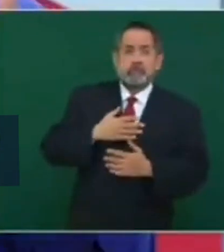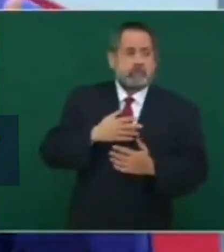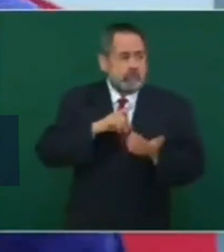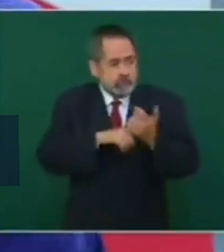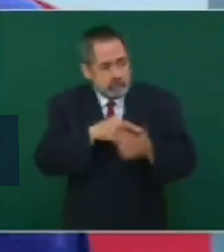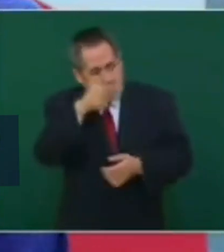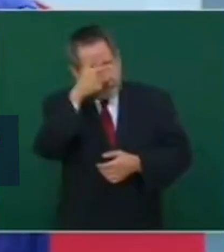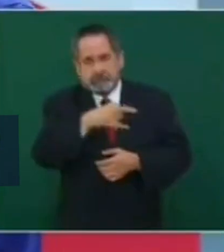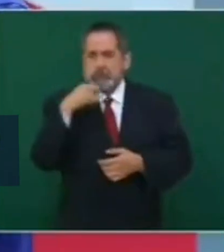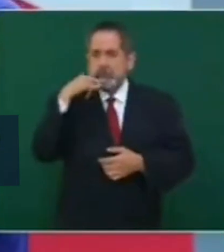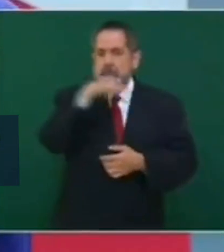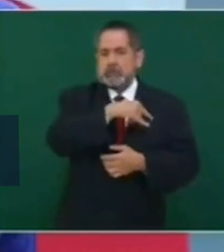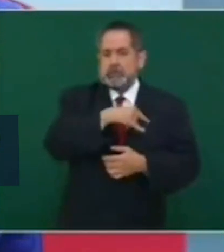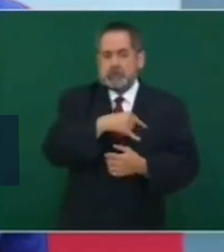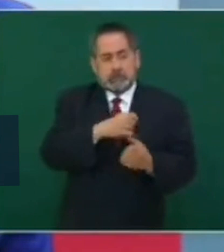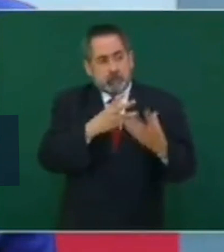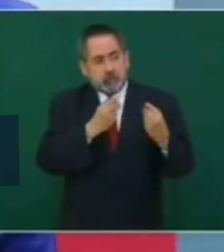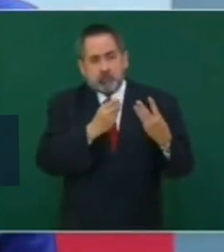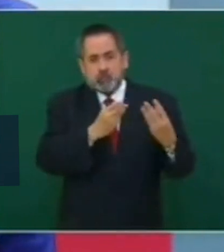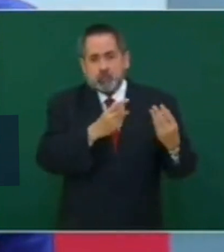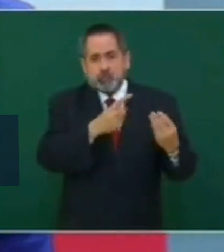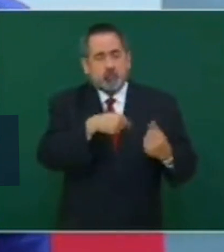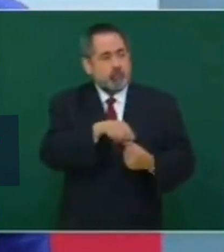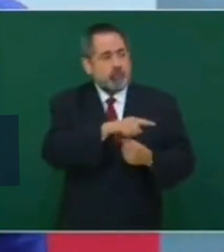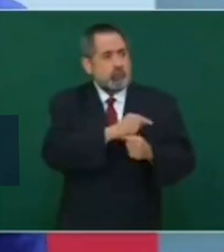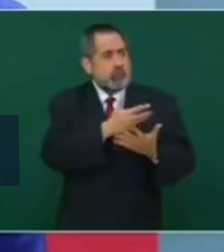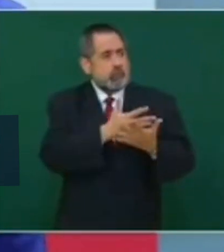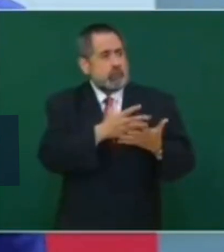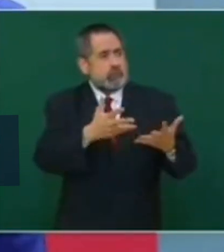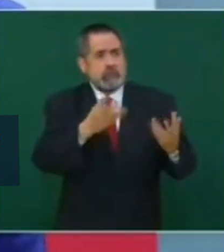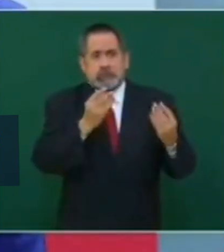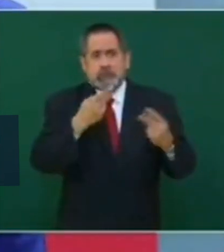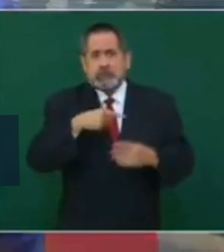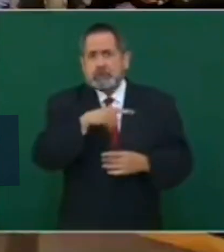es bastante extendido